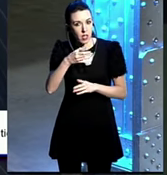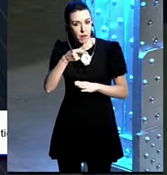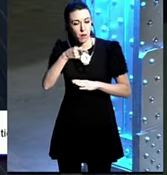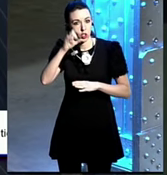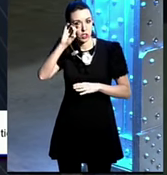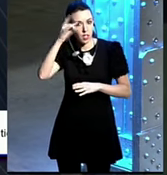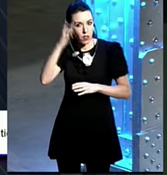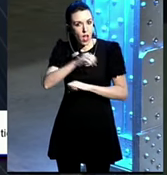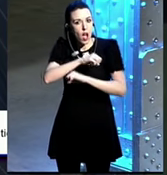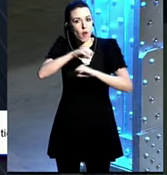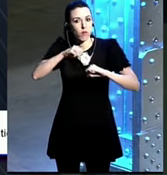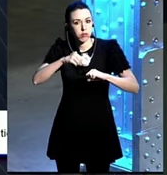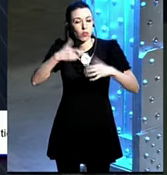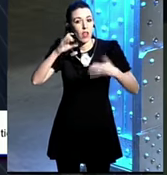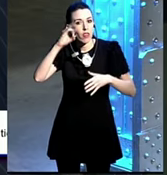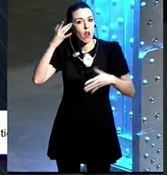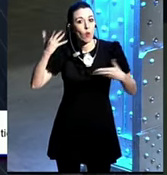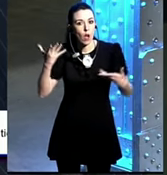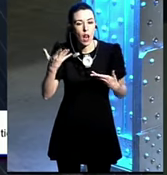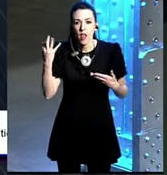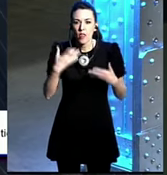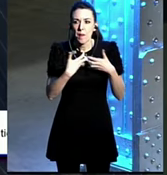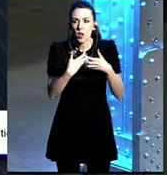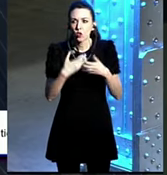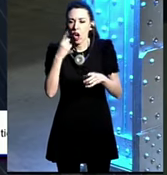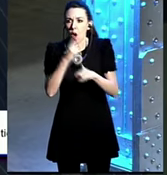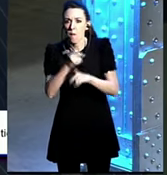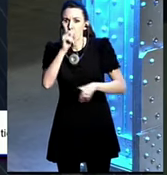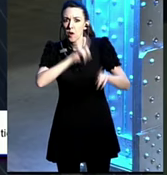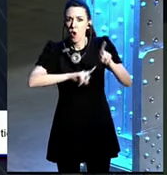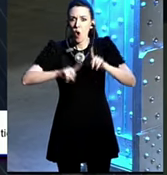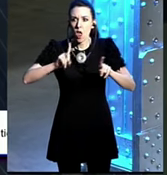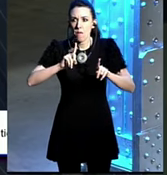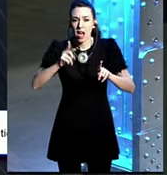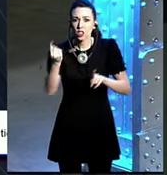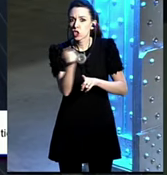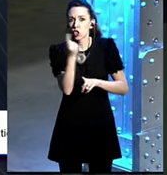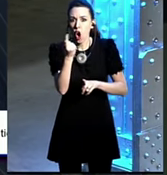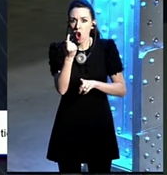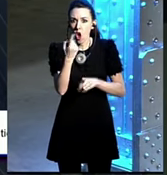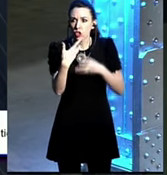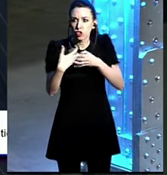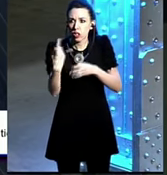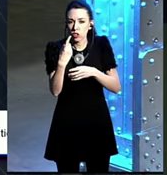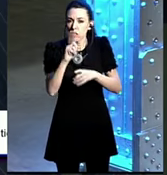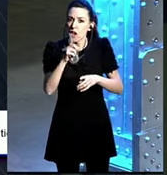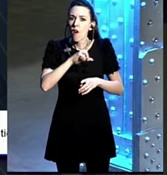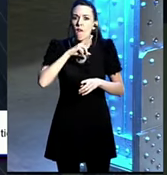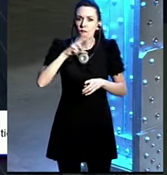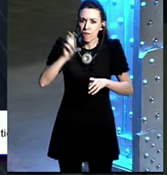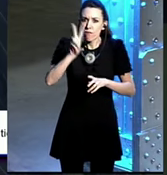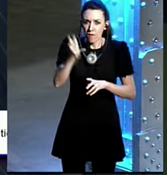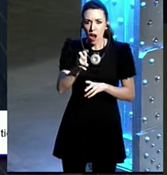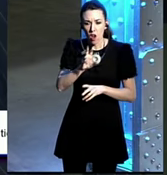esta idea de que no tienen que luchar contra los problemas solos. Lo que tiene mucho valor es admitir que